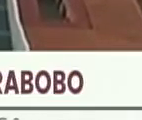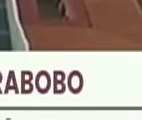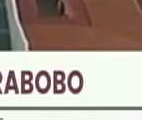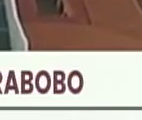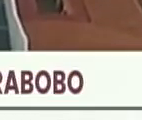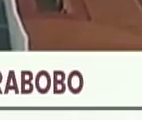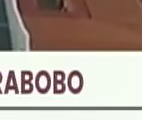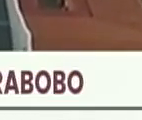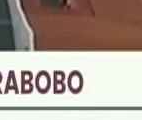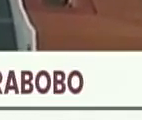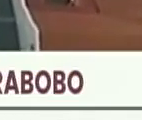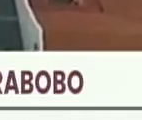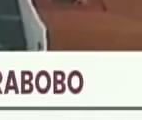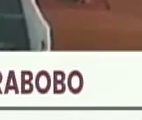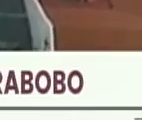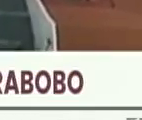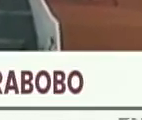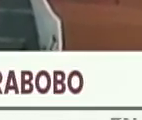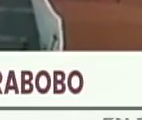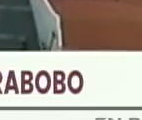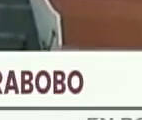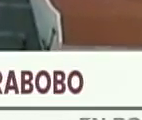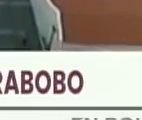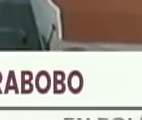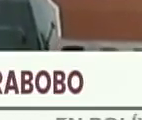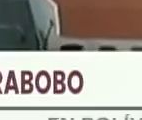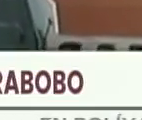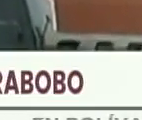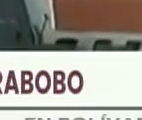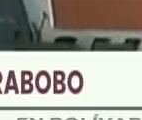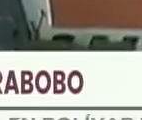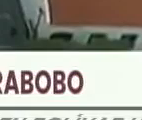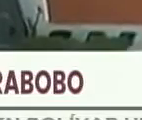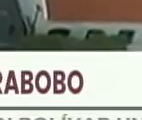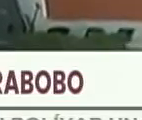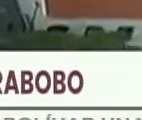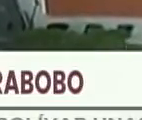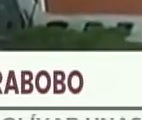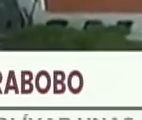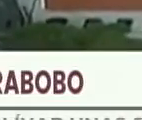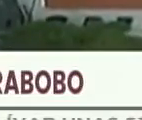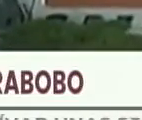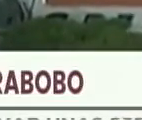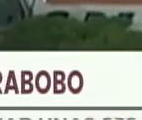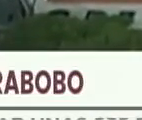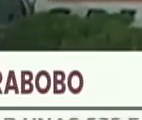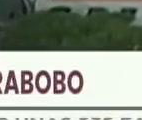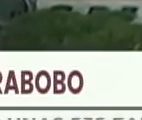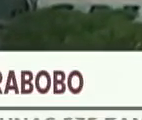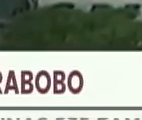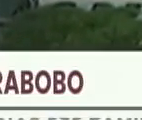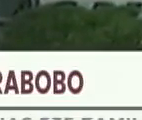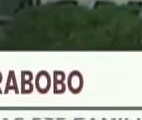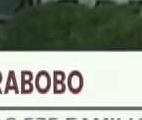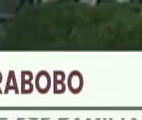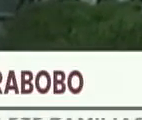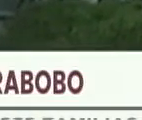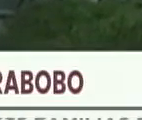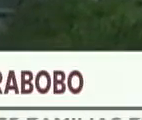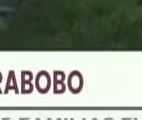El presidente constitucional de la República Bolivariana de Venezuela, Nicolás Maduro Moros, y comandante en jefe de la Fuerza